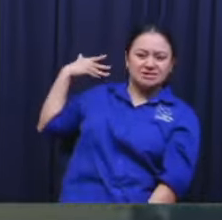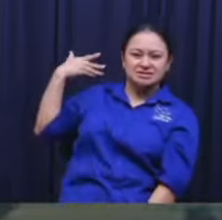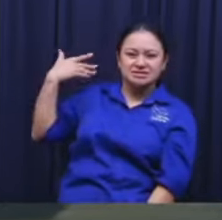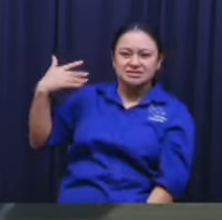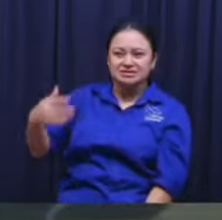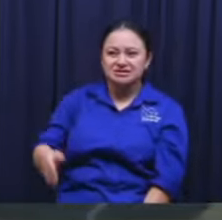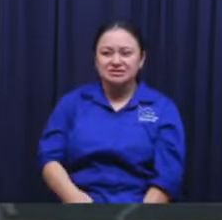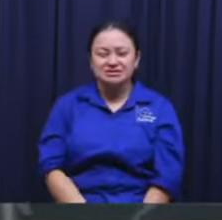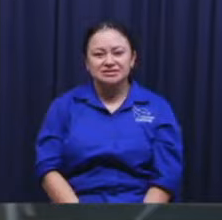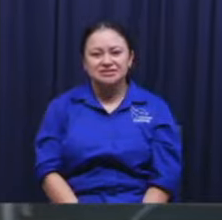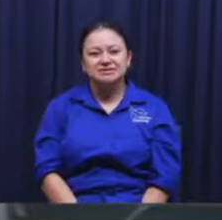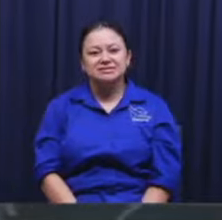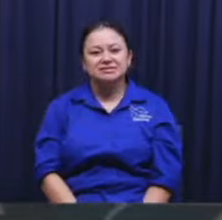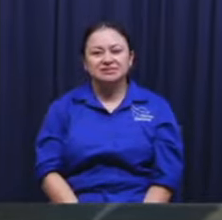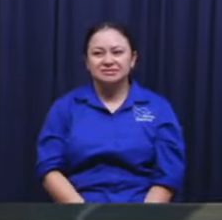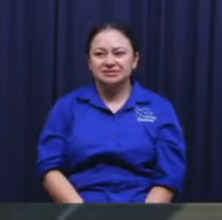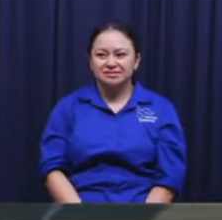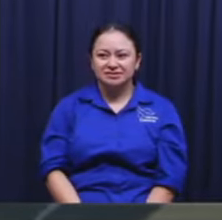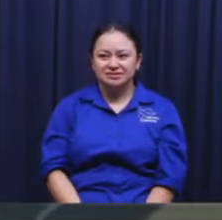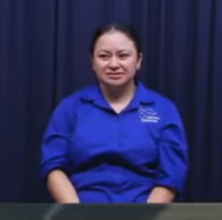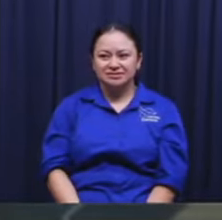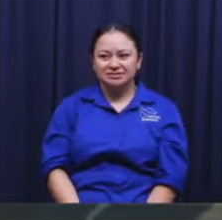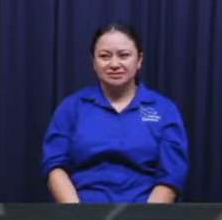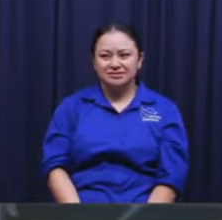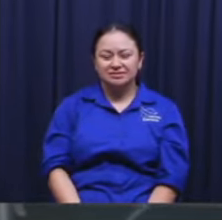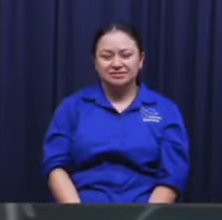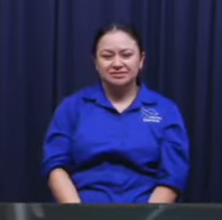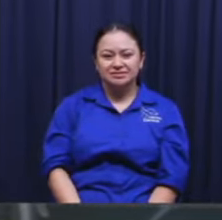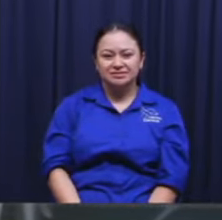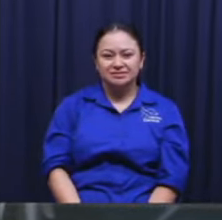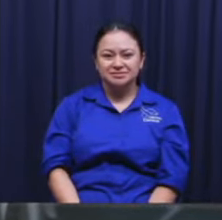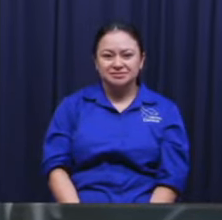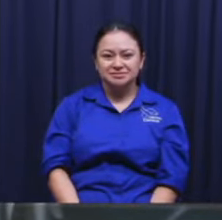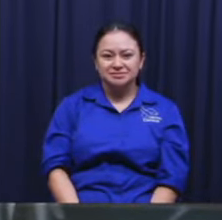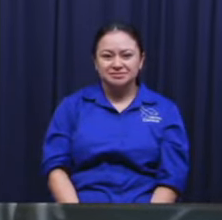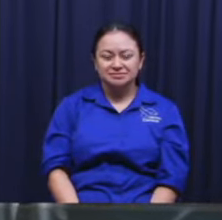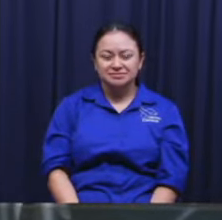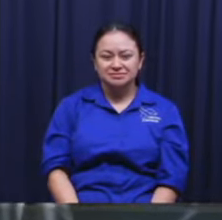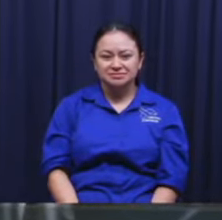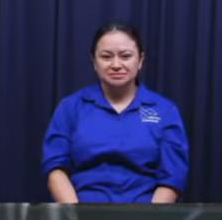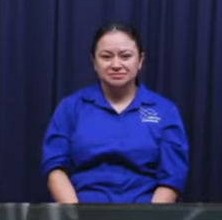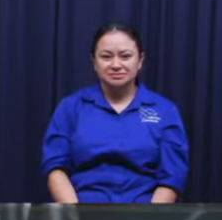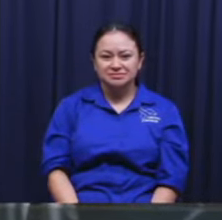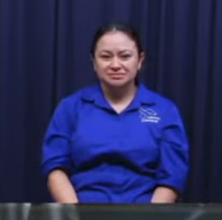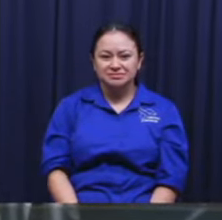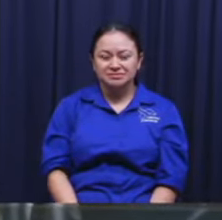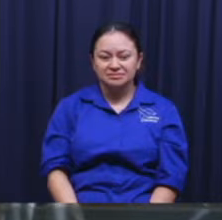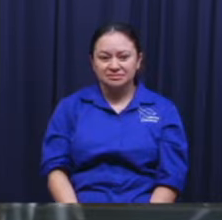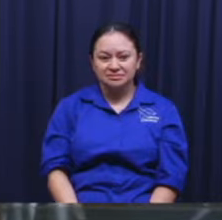año de la independencia. Hasta ahí llegaba la investigación.